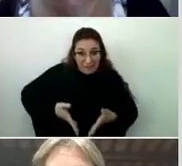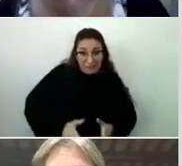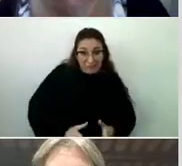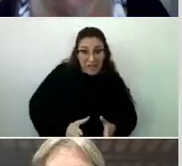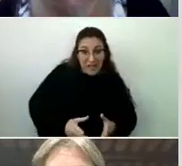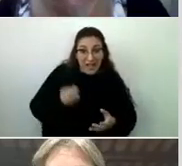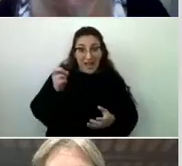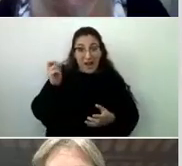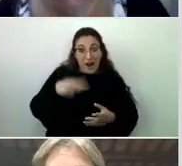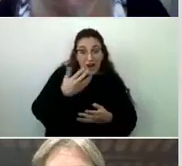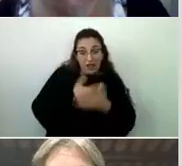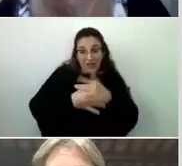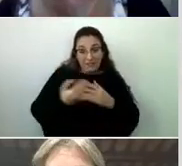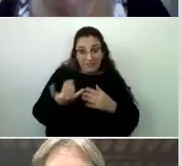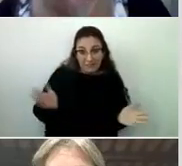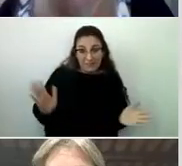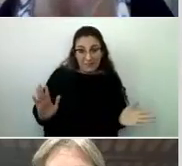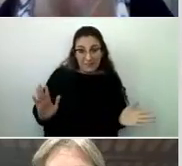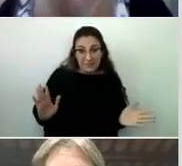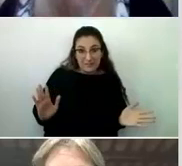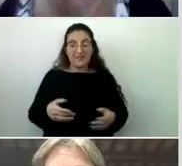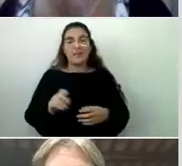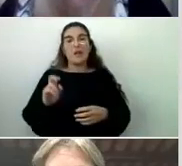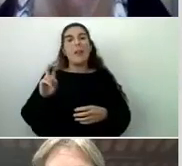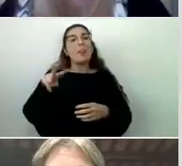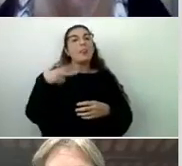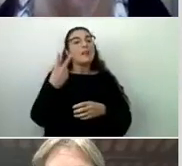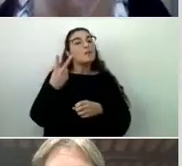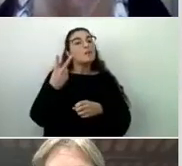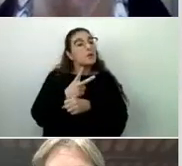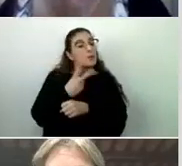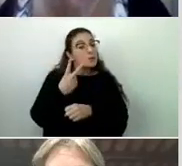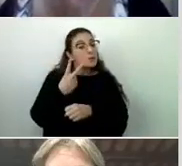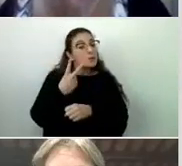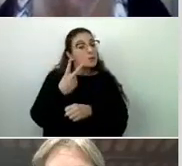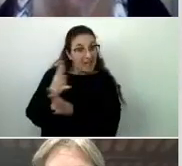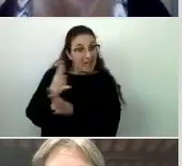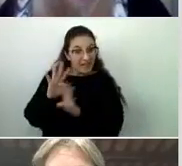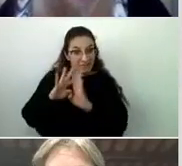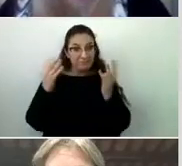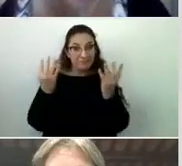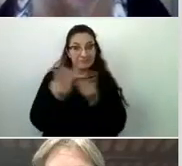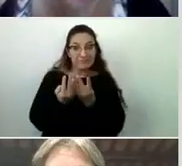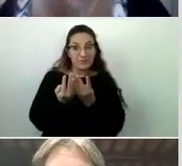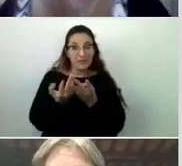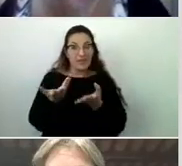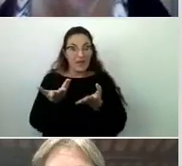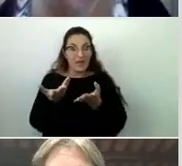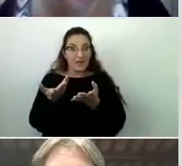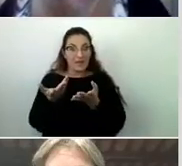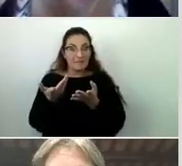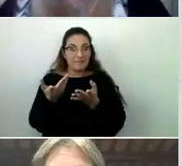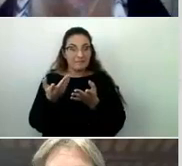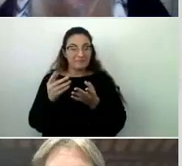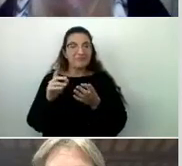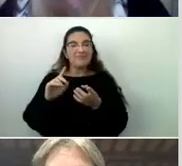reflexión. Bueno, luego de la Segunda Guerra Mundial, donde comenzaron a venir, por eso se llama Viene el Próximo, que es el